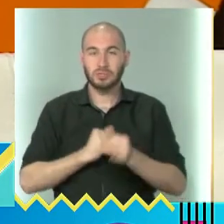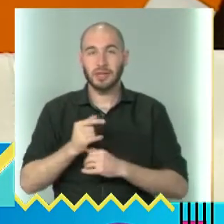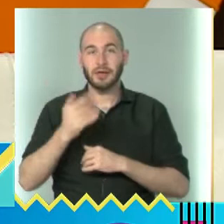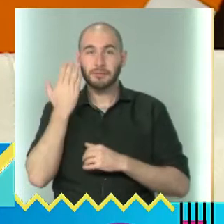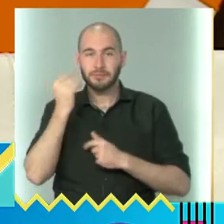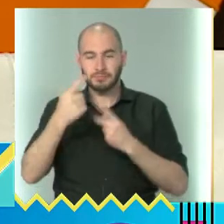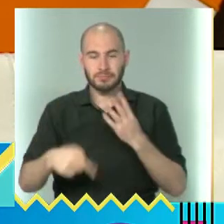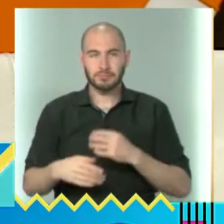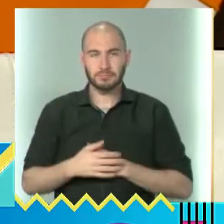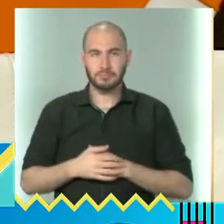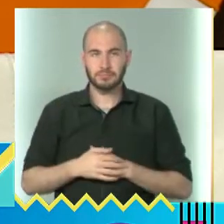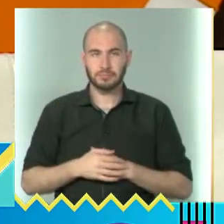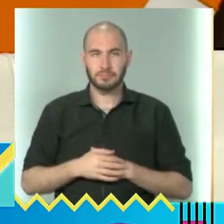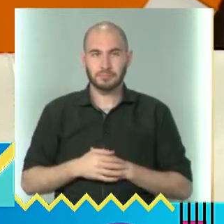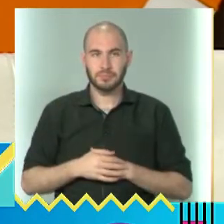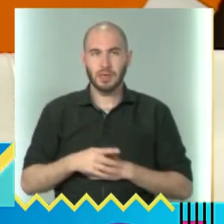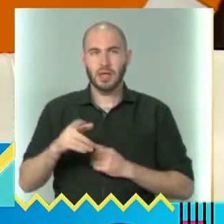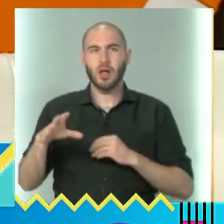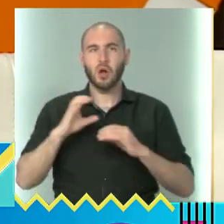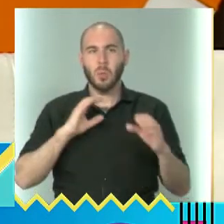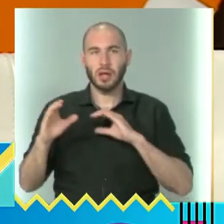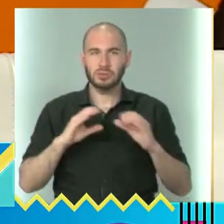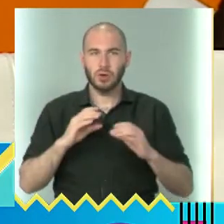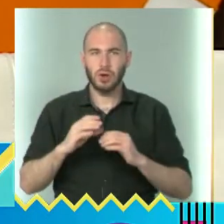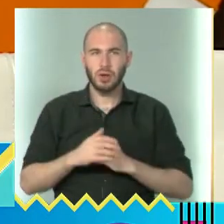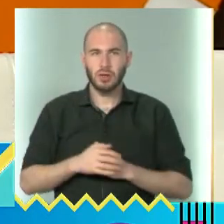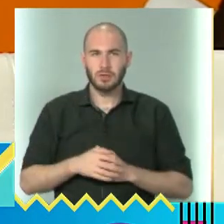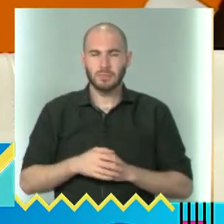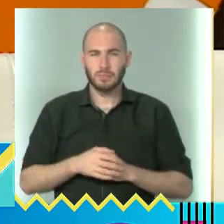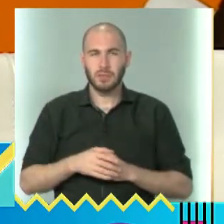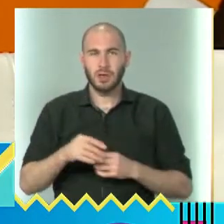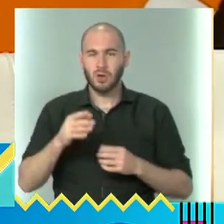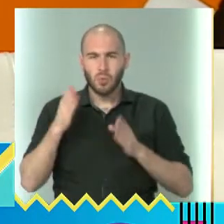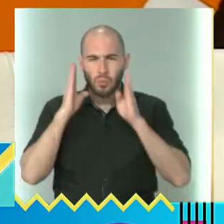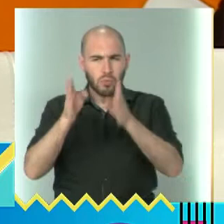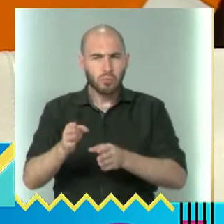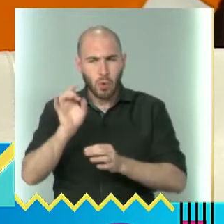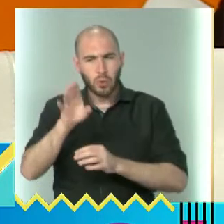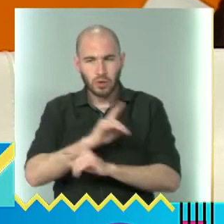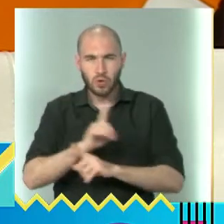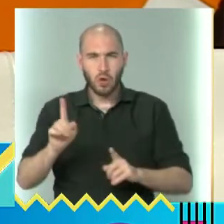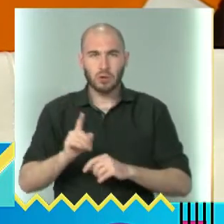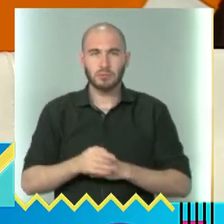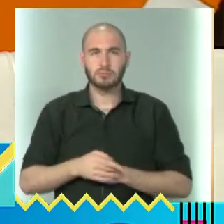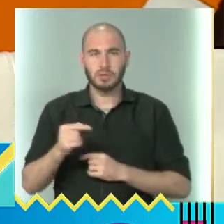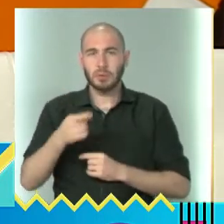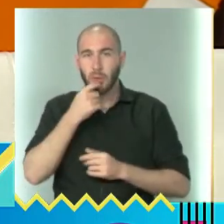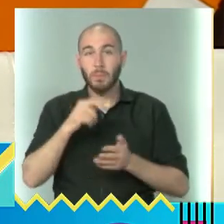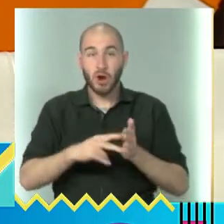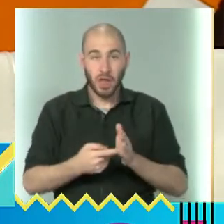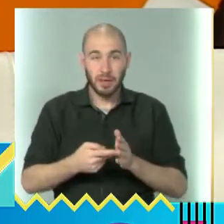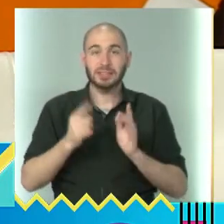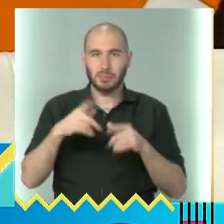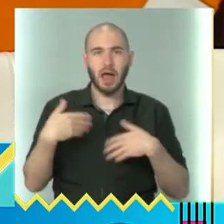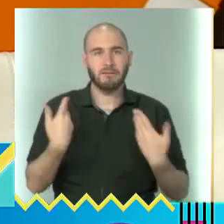son una comunicación que en ningún aspecto es siempre en una sola dirección, que siempre genera, donde tenés un problema también tenés